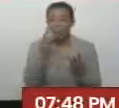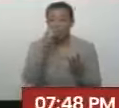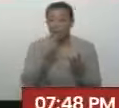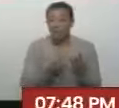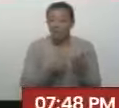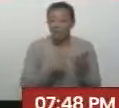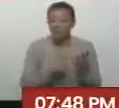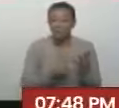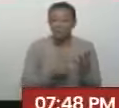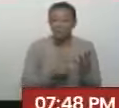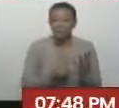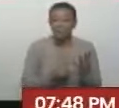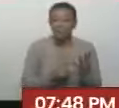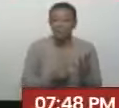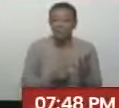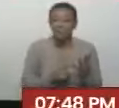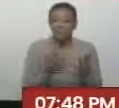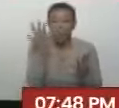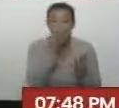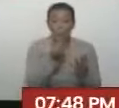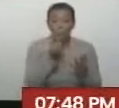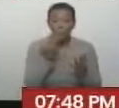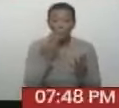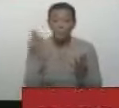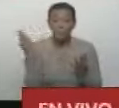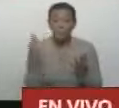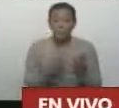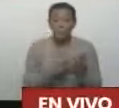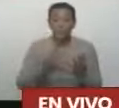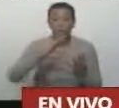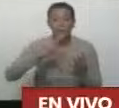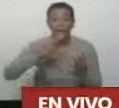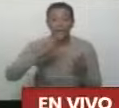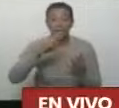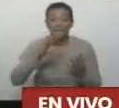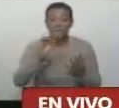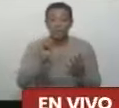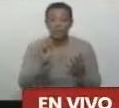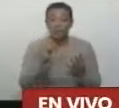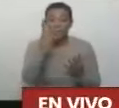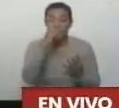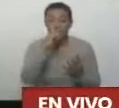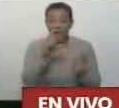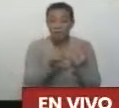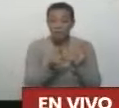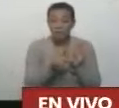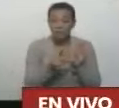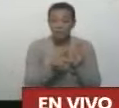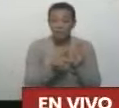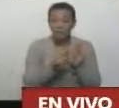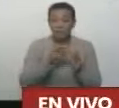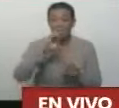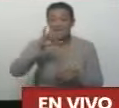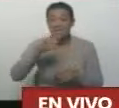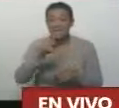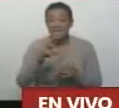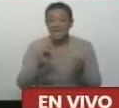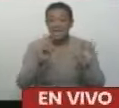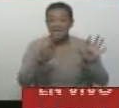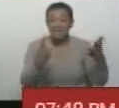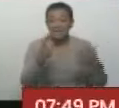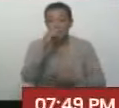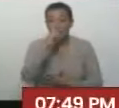años. Mira, están Christopher. Está en primer año. Jin Yang está en sexto